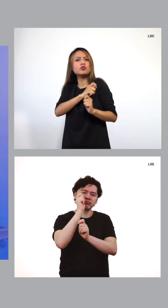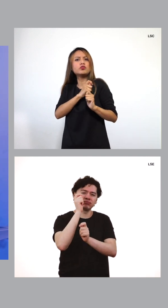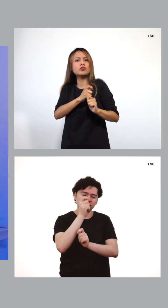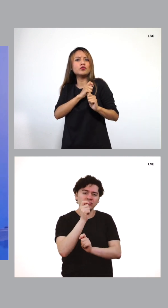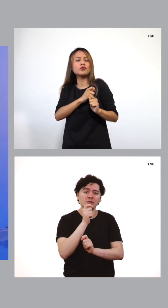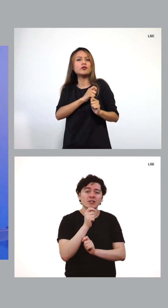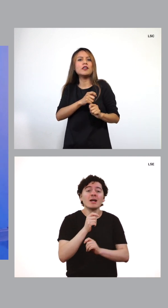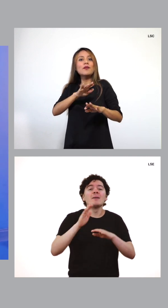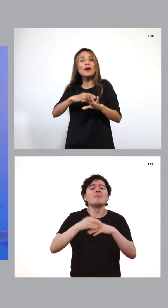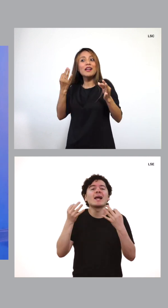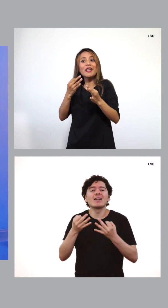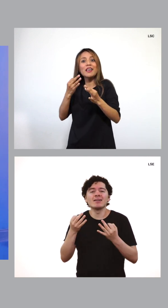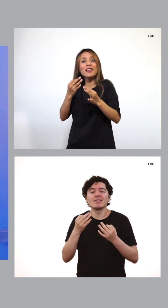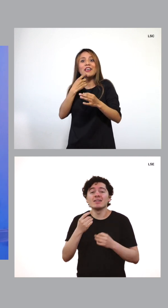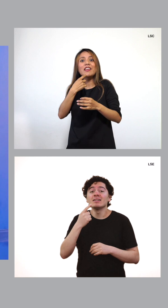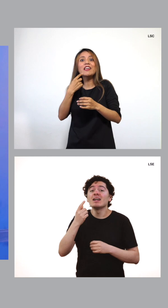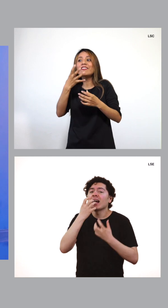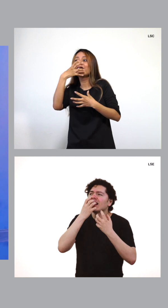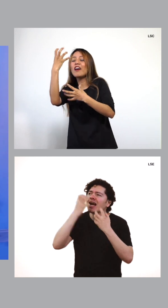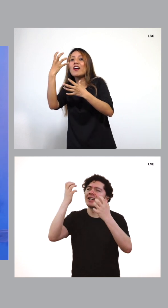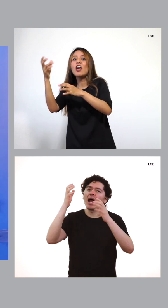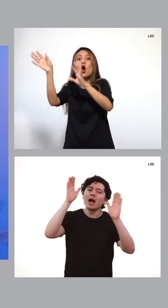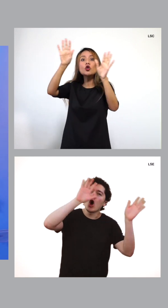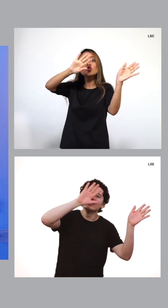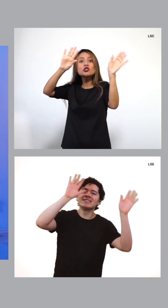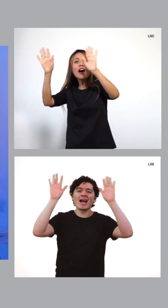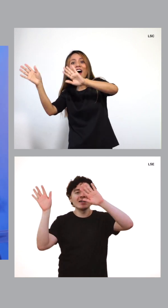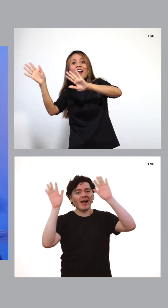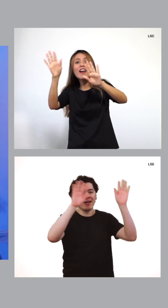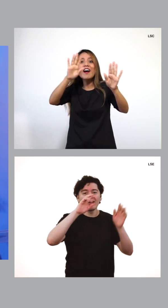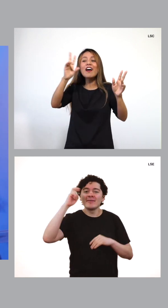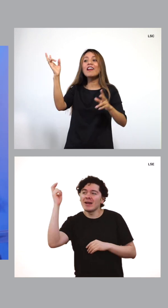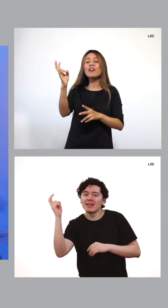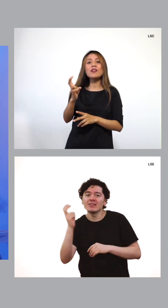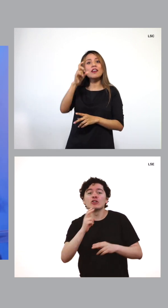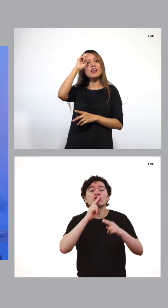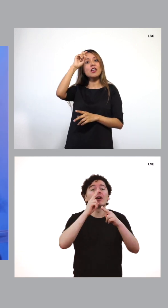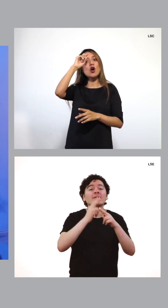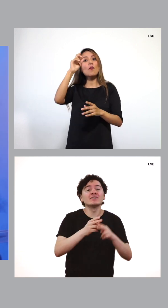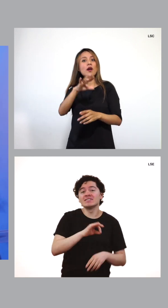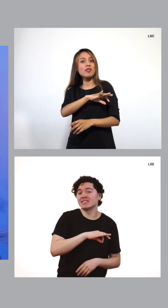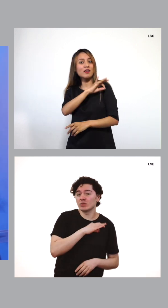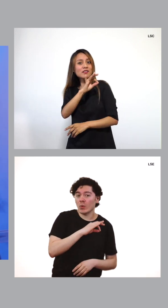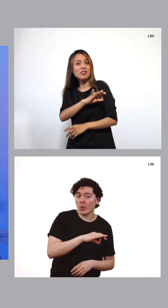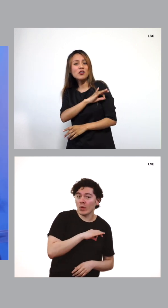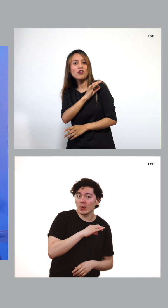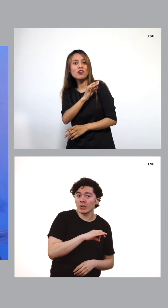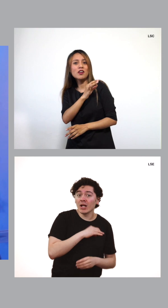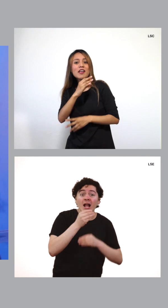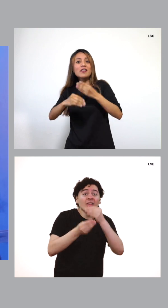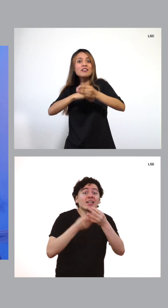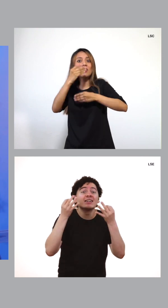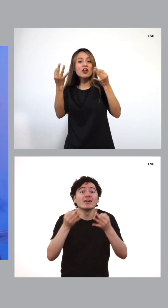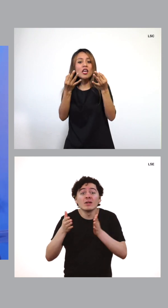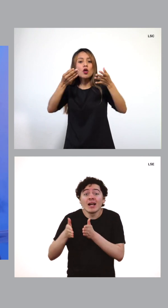de Jerusalén y gritaban, Hosanna al que viene en el nombre del Señor. Hicieron un camino para Jesús,